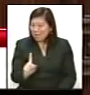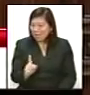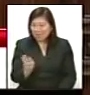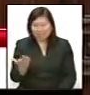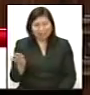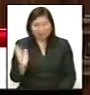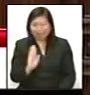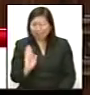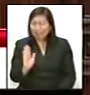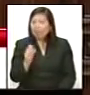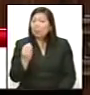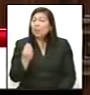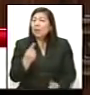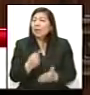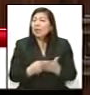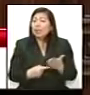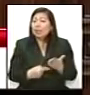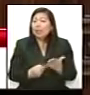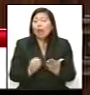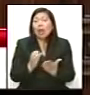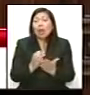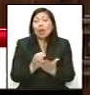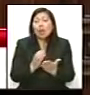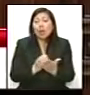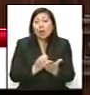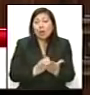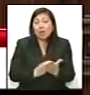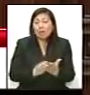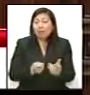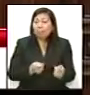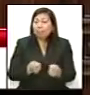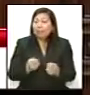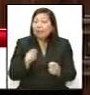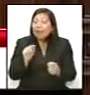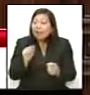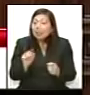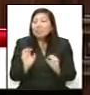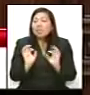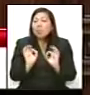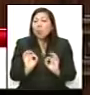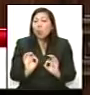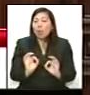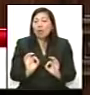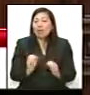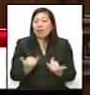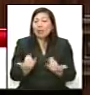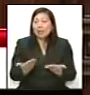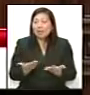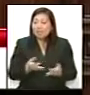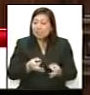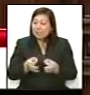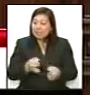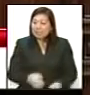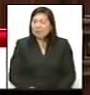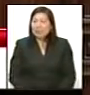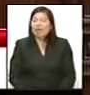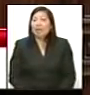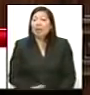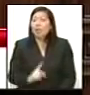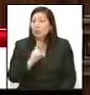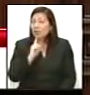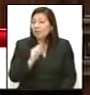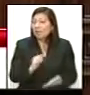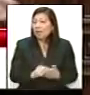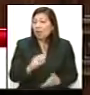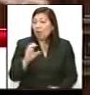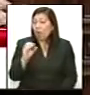favor, sino porque el contrato o el mecanismo es exactamente el mismo que estamos aquí criticando. Y no es que Odebrecht